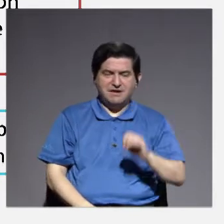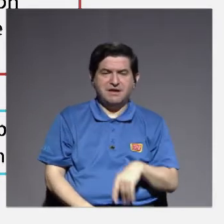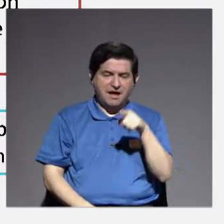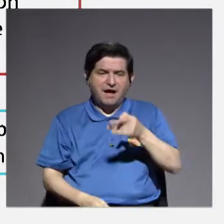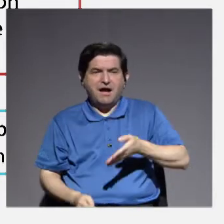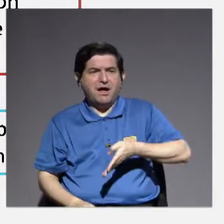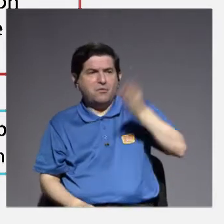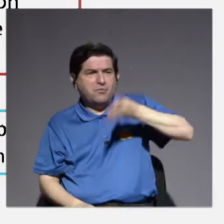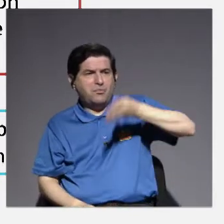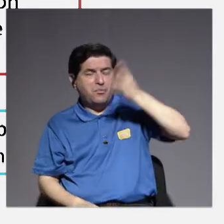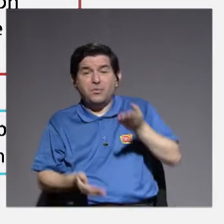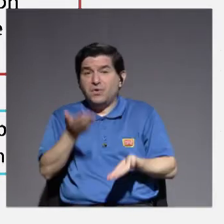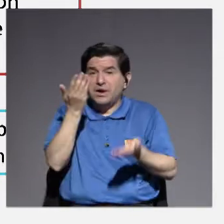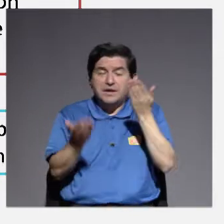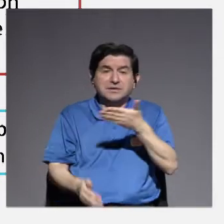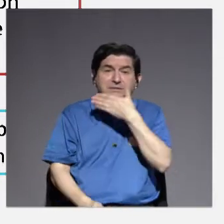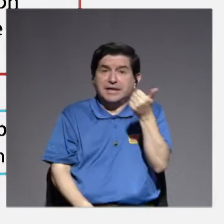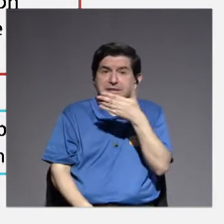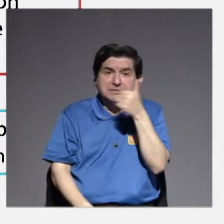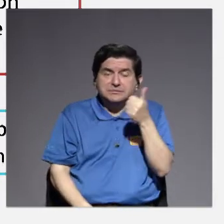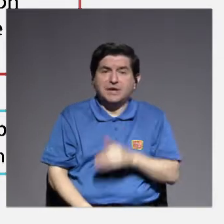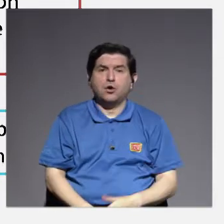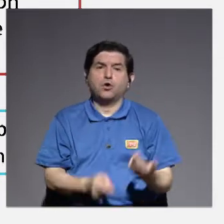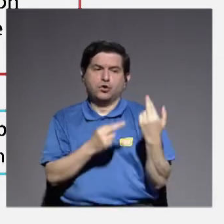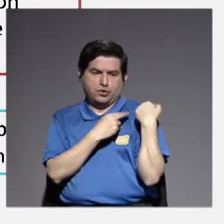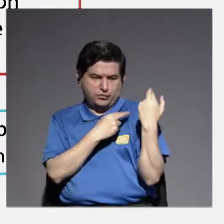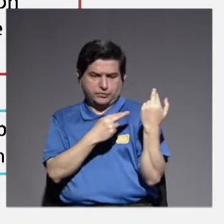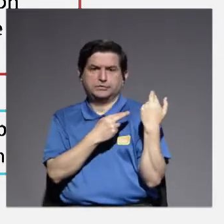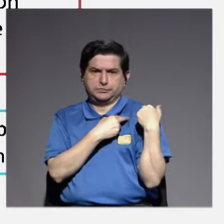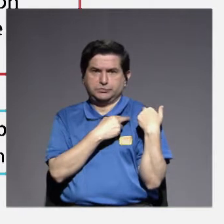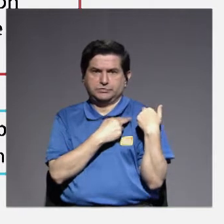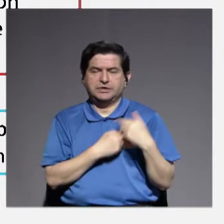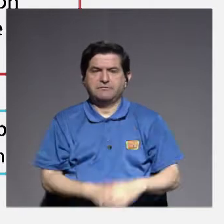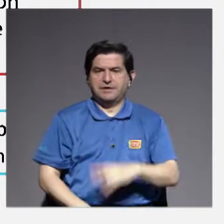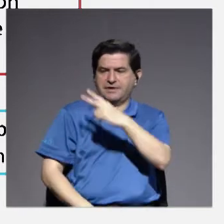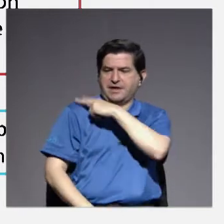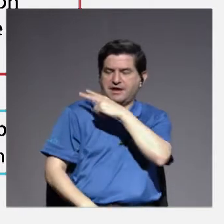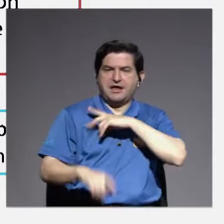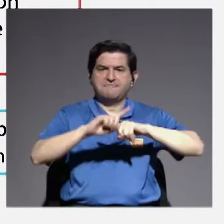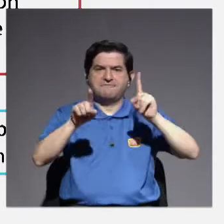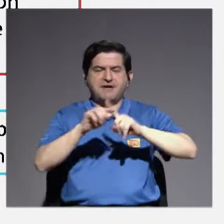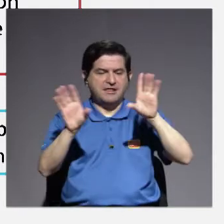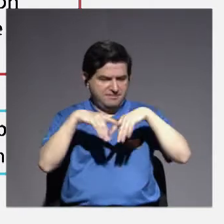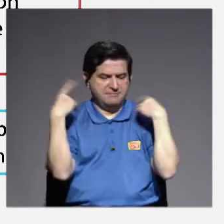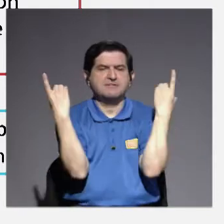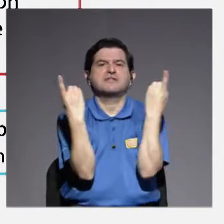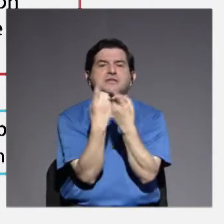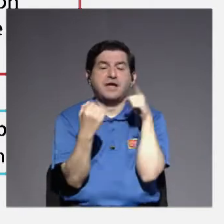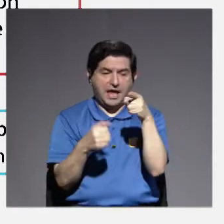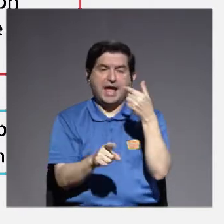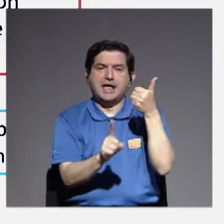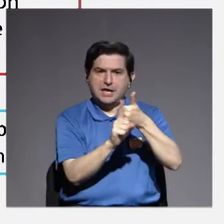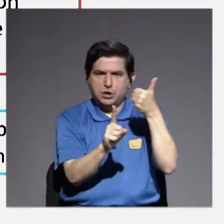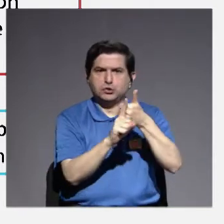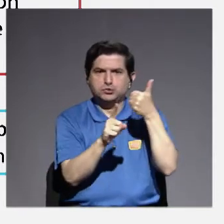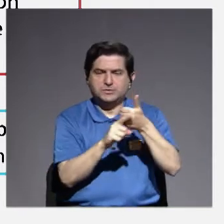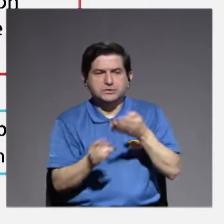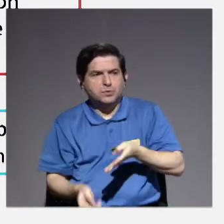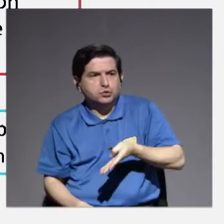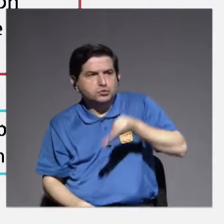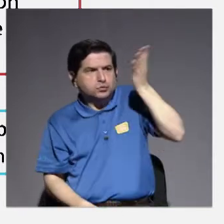esta información, cuando tal vez sería mejor que se responsabilizara a los jefes de distintos departamentos a ser ellos los encargados de